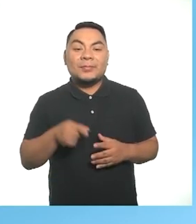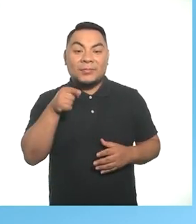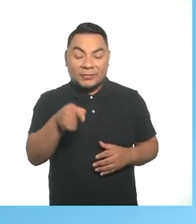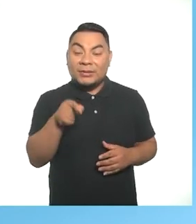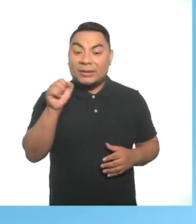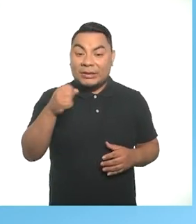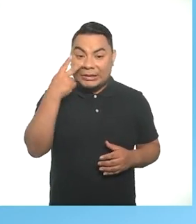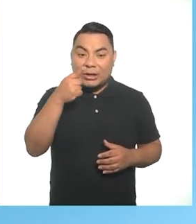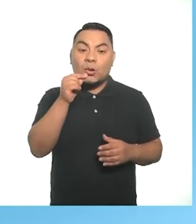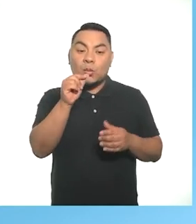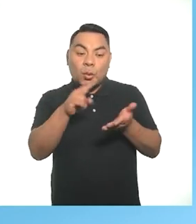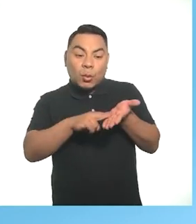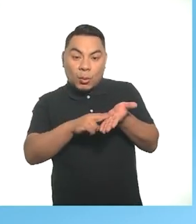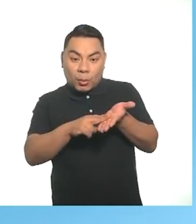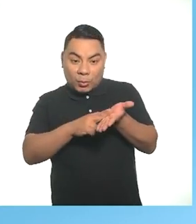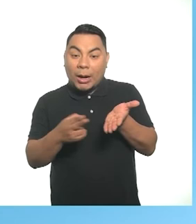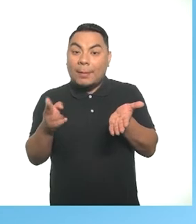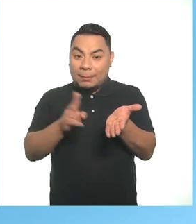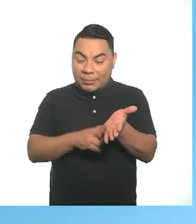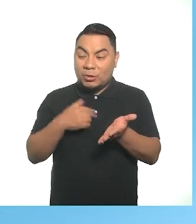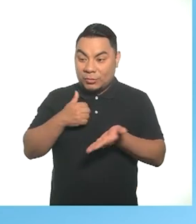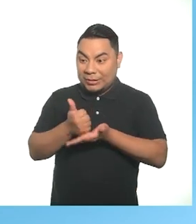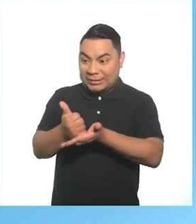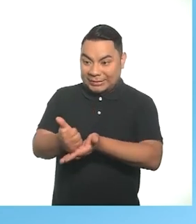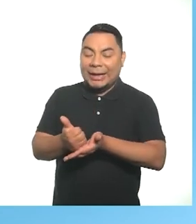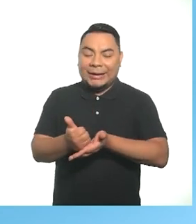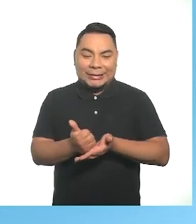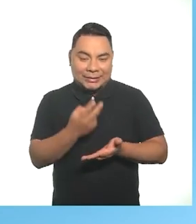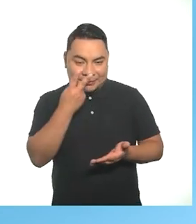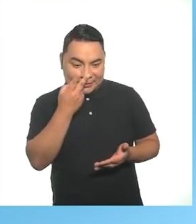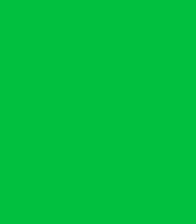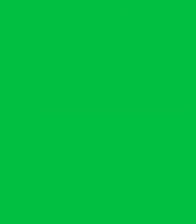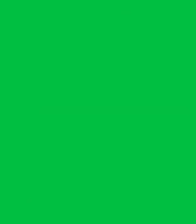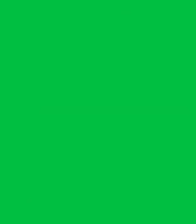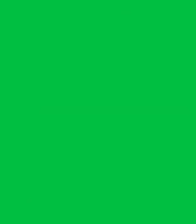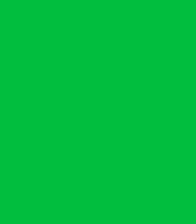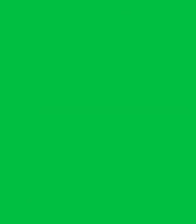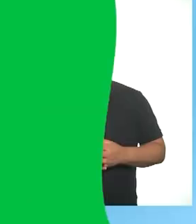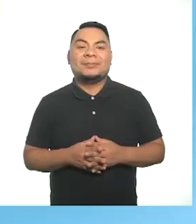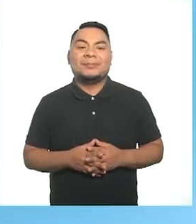Ahí se pega. Vamos a sacar de acá un poquito, ¿ya? Así.